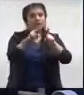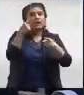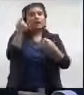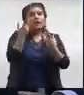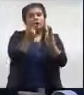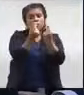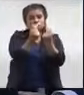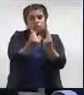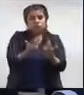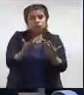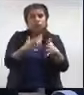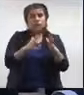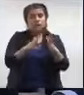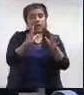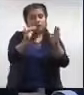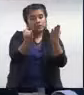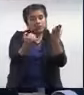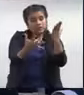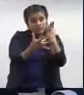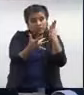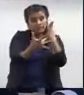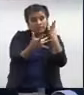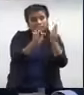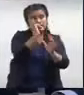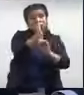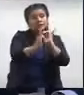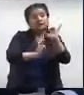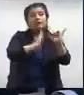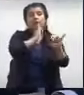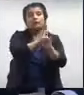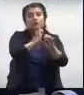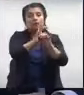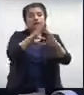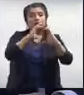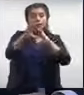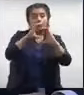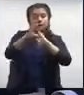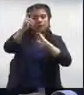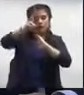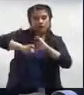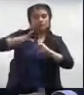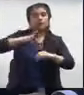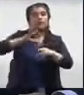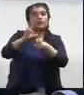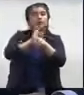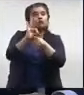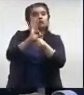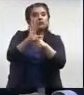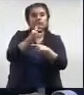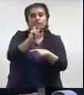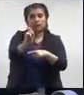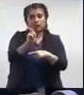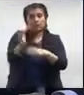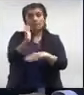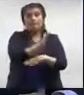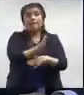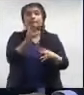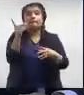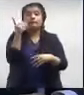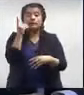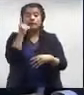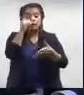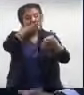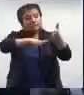recursos tecnológicos de información y comunicación que se requieran para su funcionamiento. Dirección de